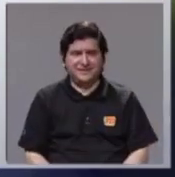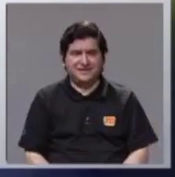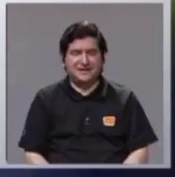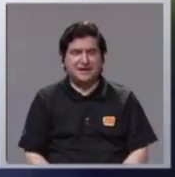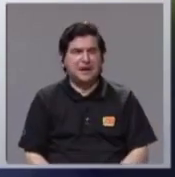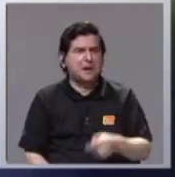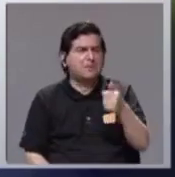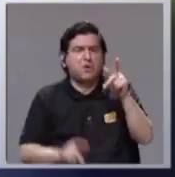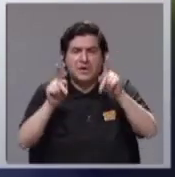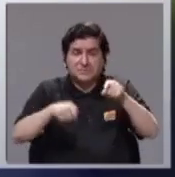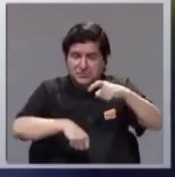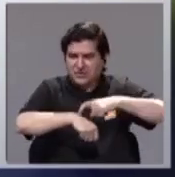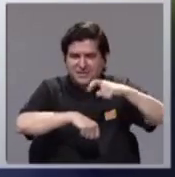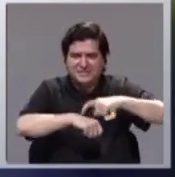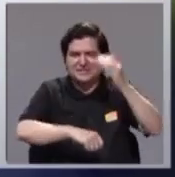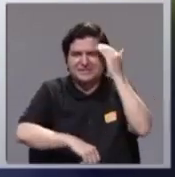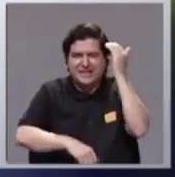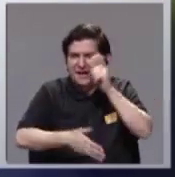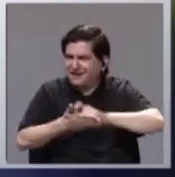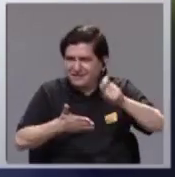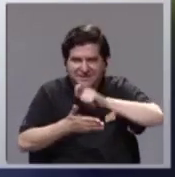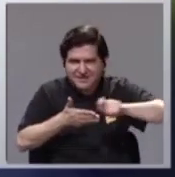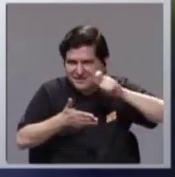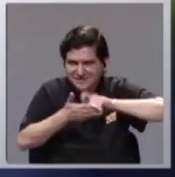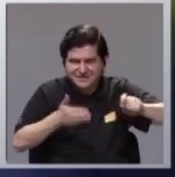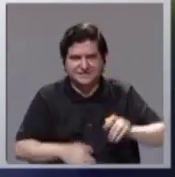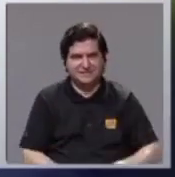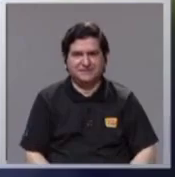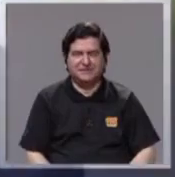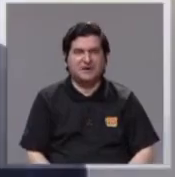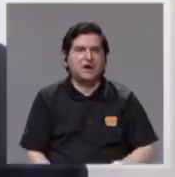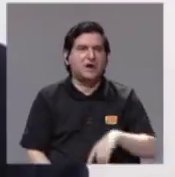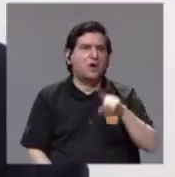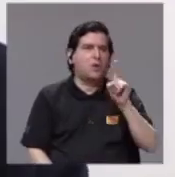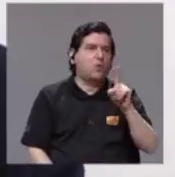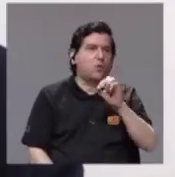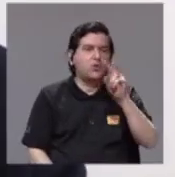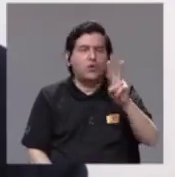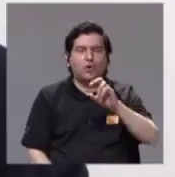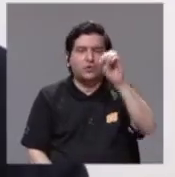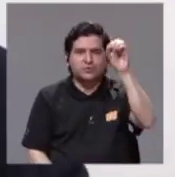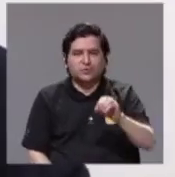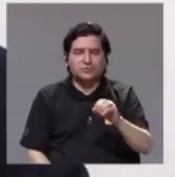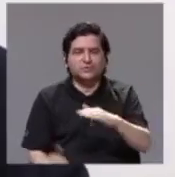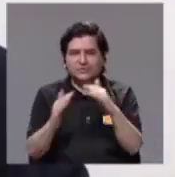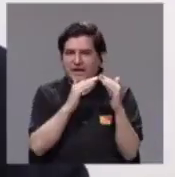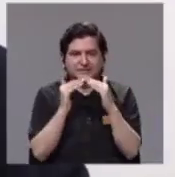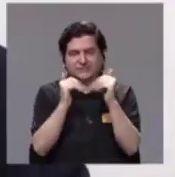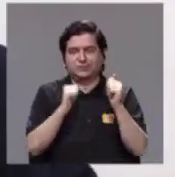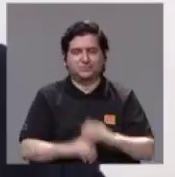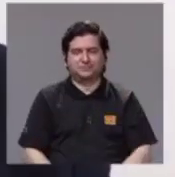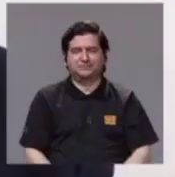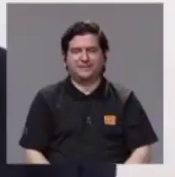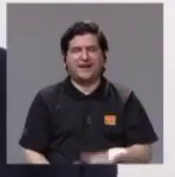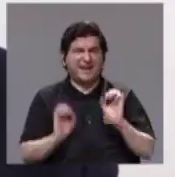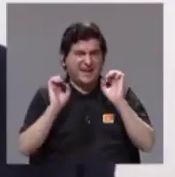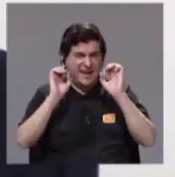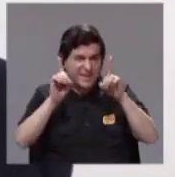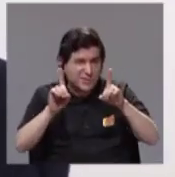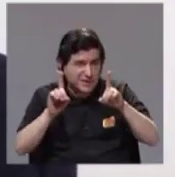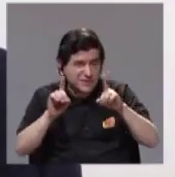época, pocos saben escribir, hay que entender eso. Es 1 o 2% de la población.